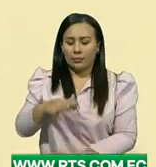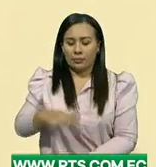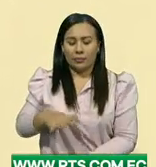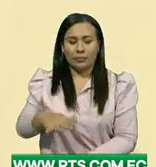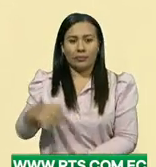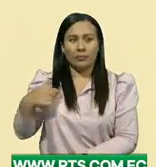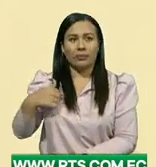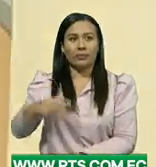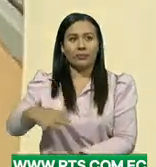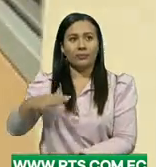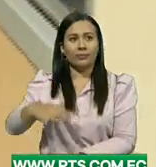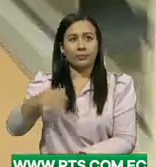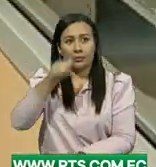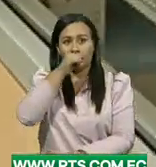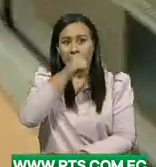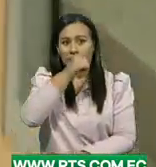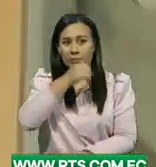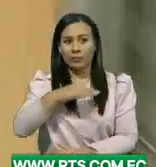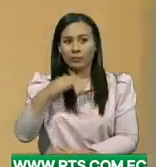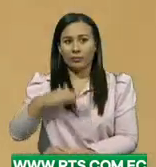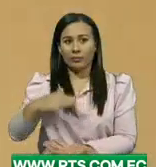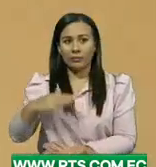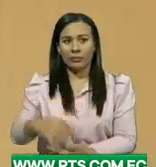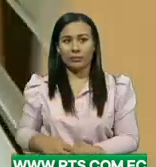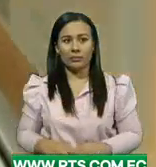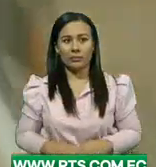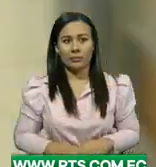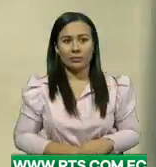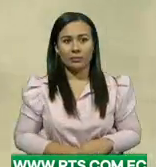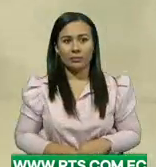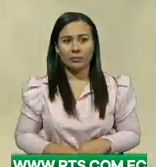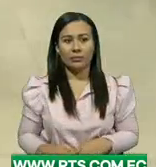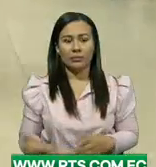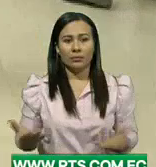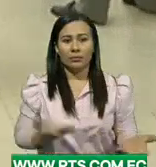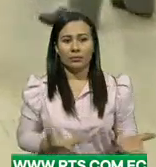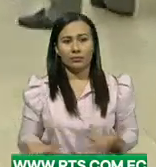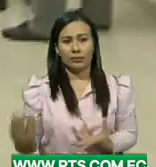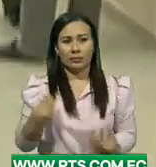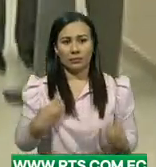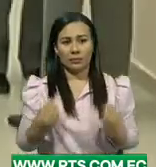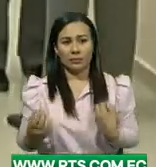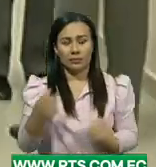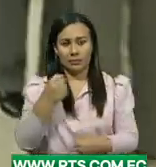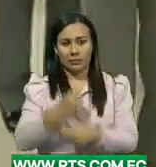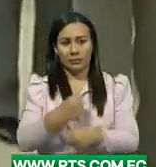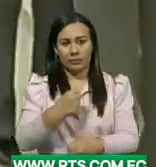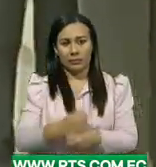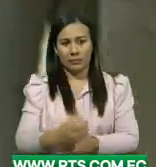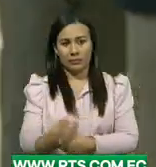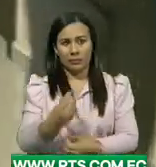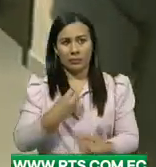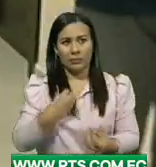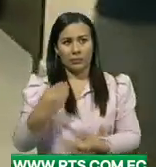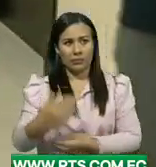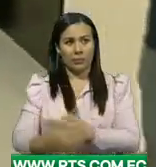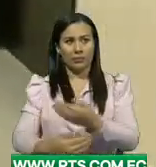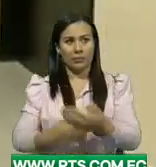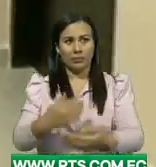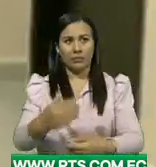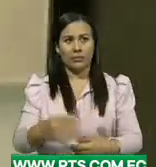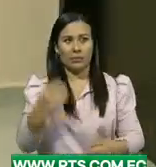su poder gran cantidad de estupefacientes. De ahí que Fiscalía actuó, daba su lectura respecto a todo lo ocurrido. Y